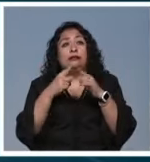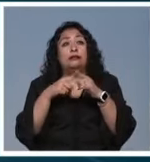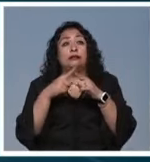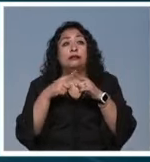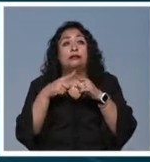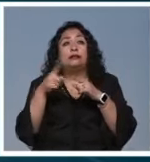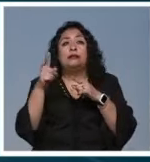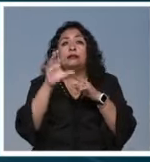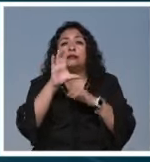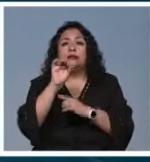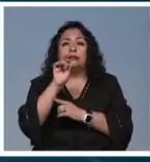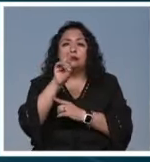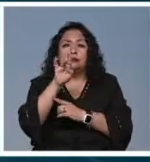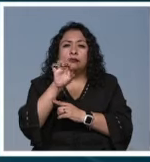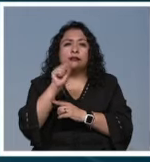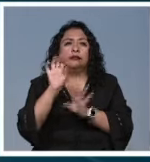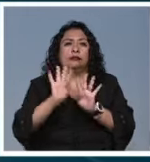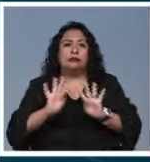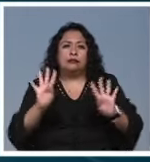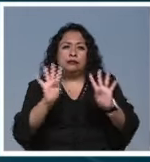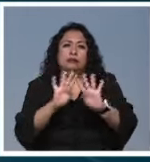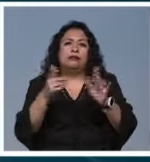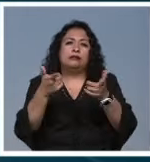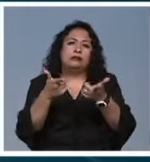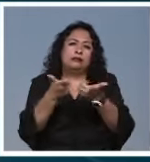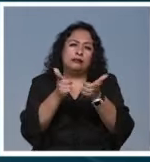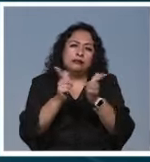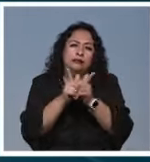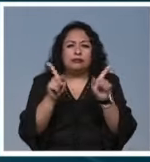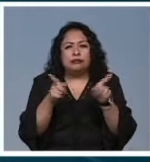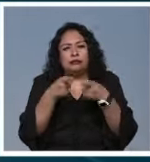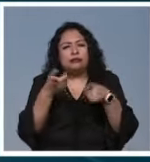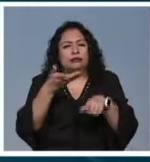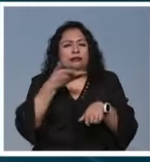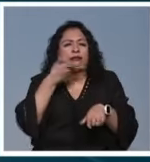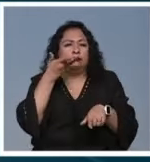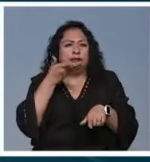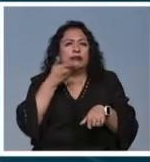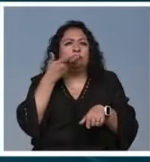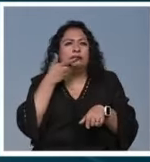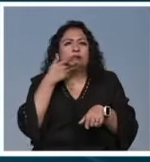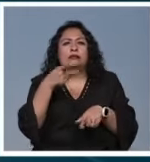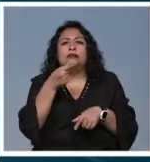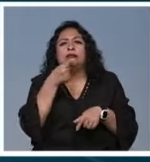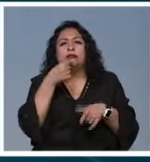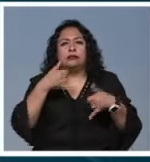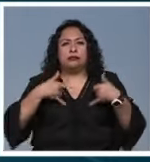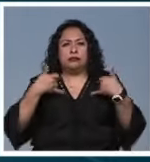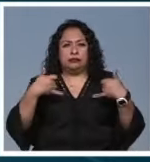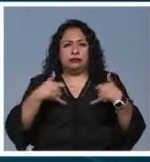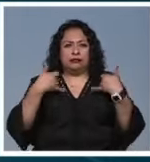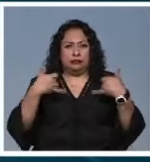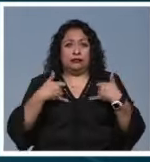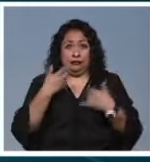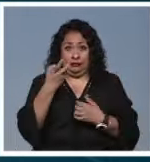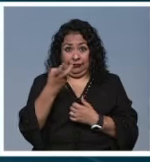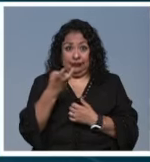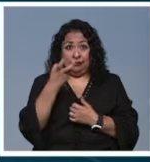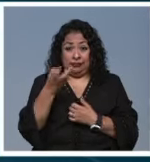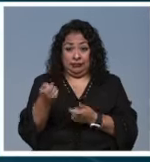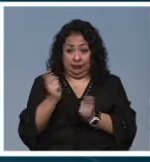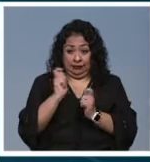de los coros y las orquestas y las bandas y los grupos tradicionales de niños y de jóvenes, ¿no? Entonces esta obra me